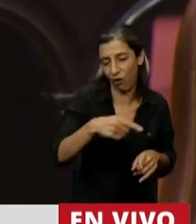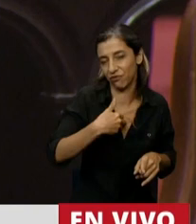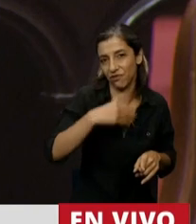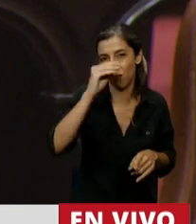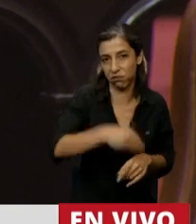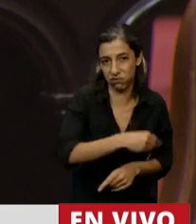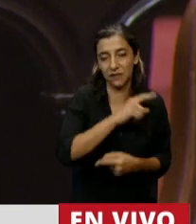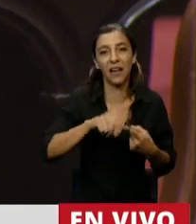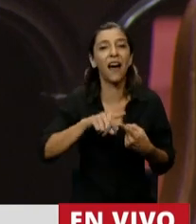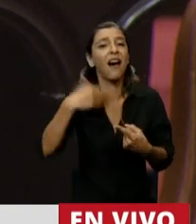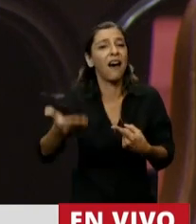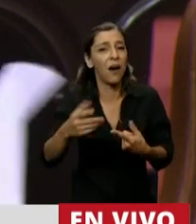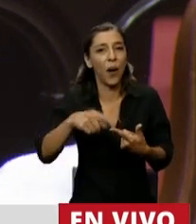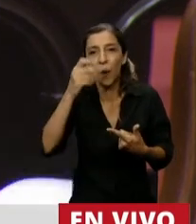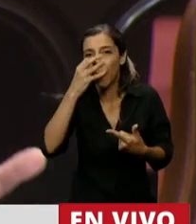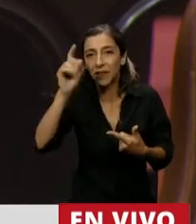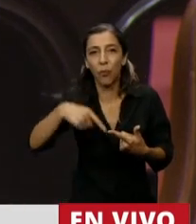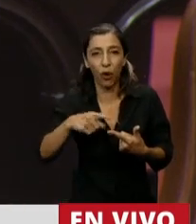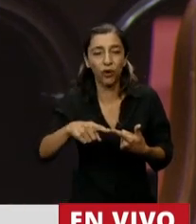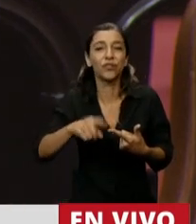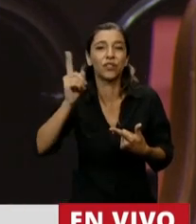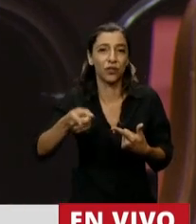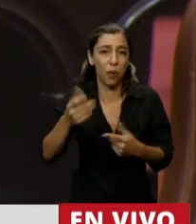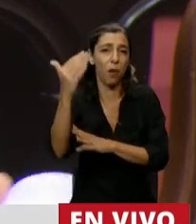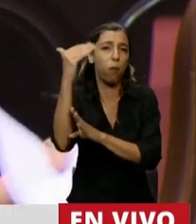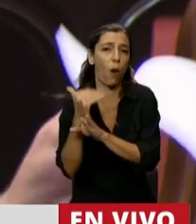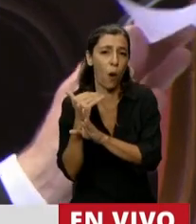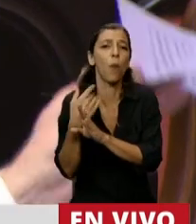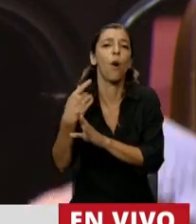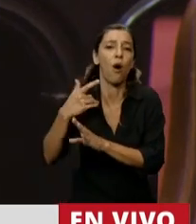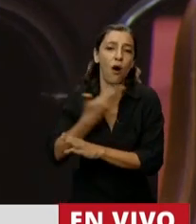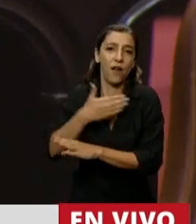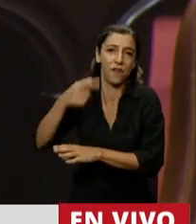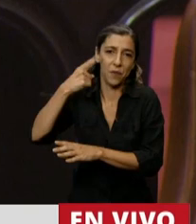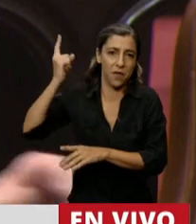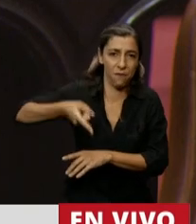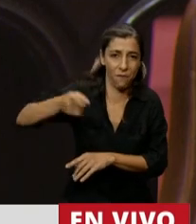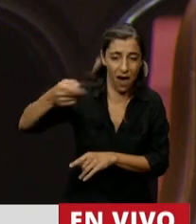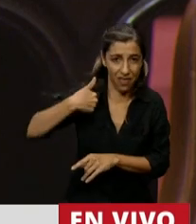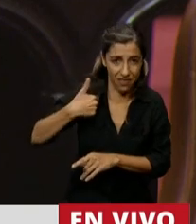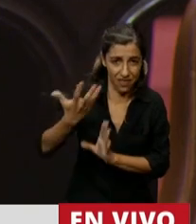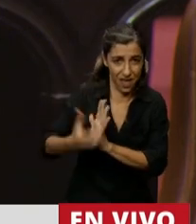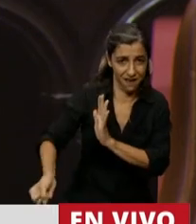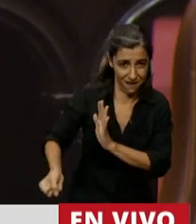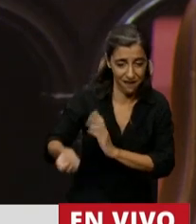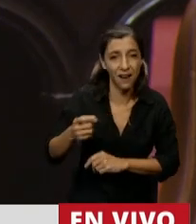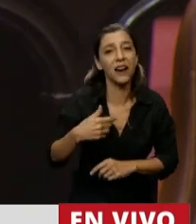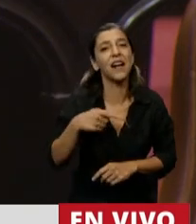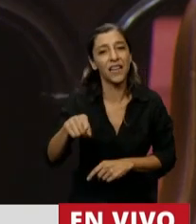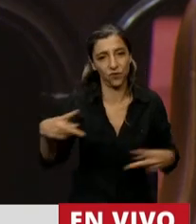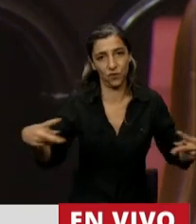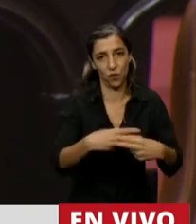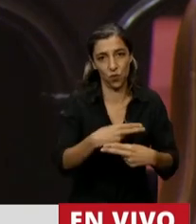porcentuales por expreso pedido del Fondo Monetario, como recién les mostraba. Ajuste es haber eliminado las